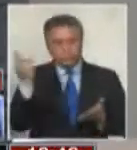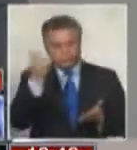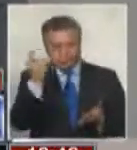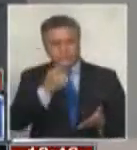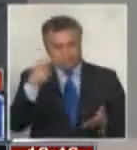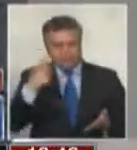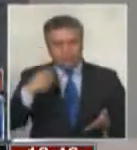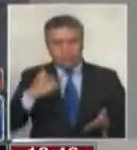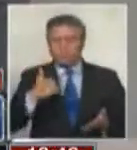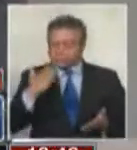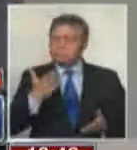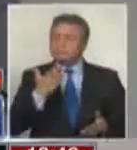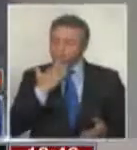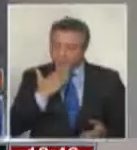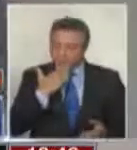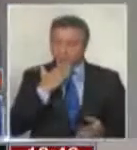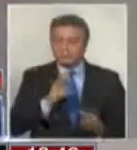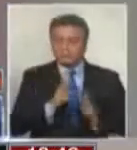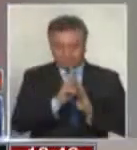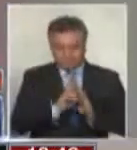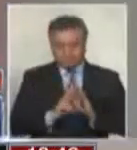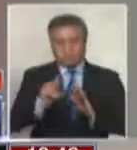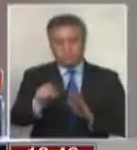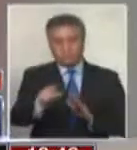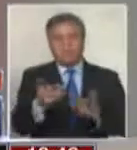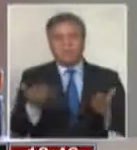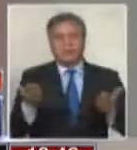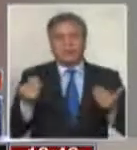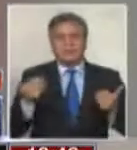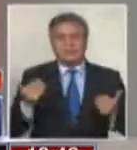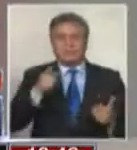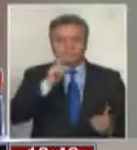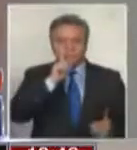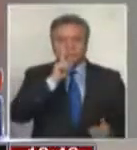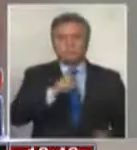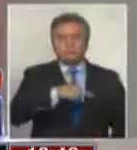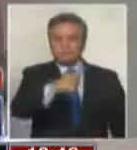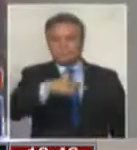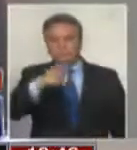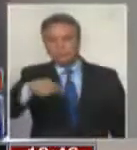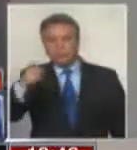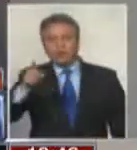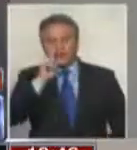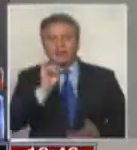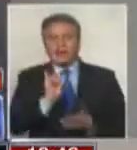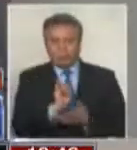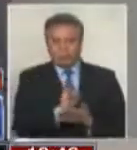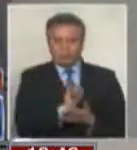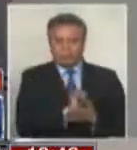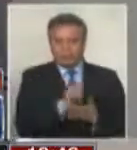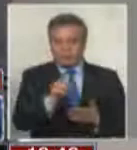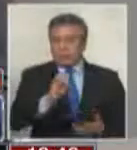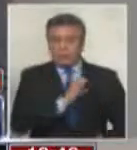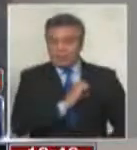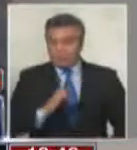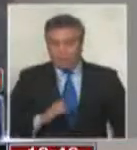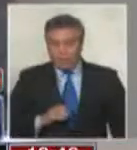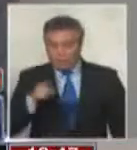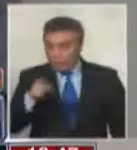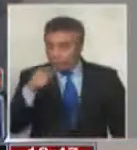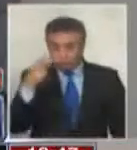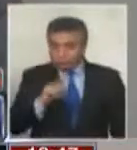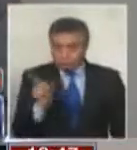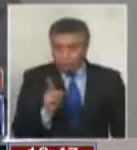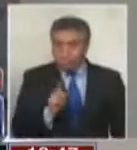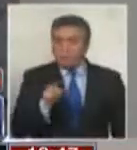responder también a las necesidades que tienen otras instituciones que no siendo estatales sin embargo han hecho tradicionalmente